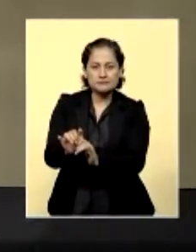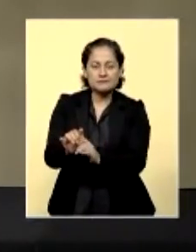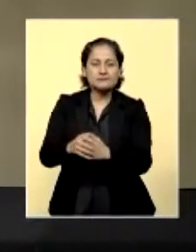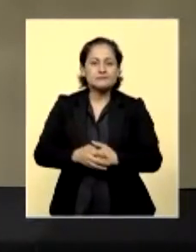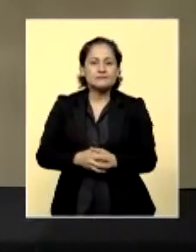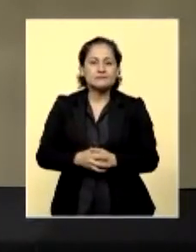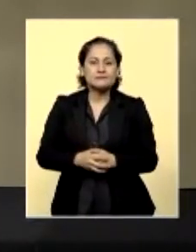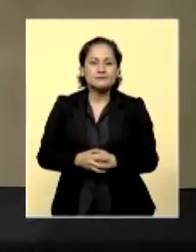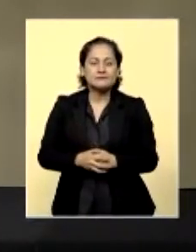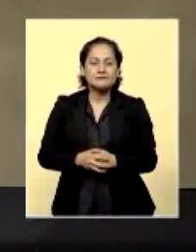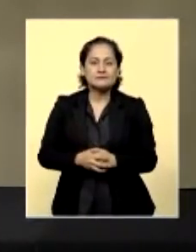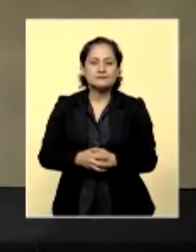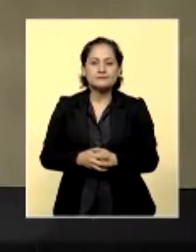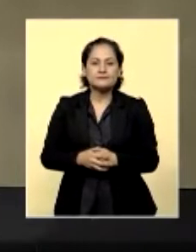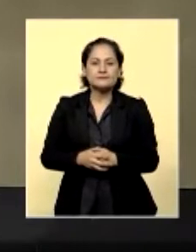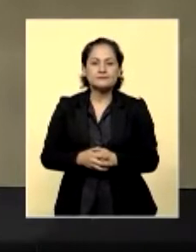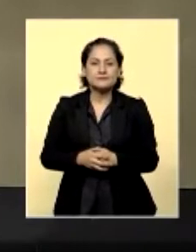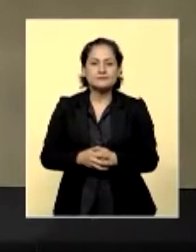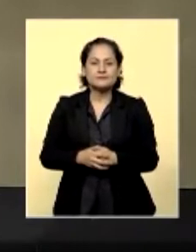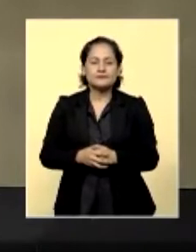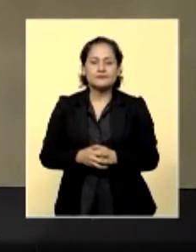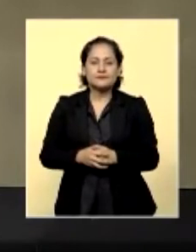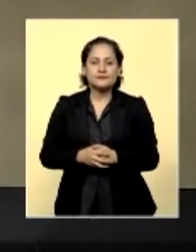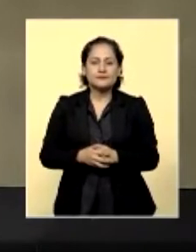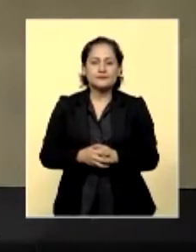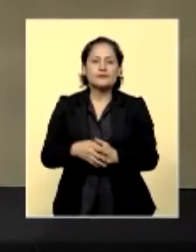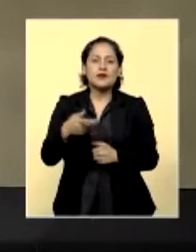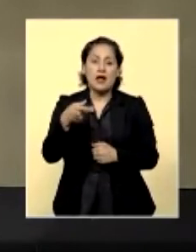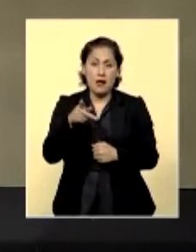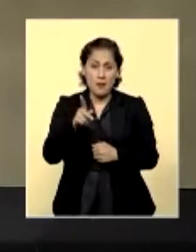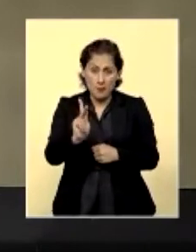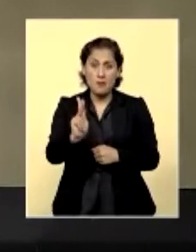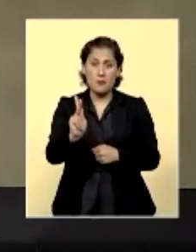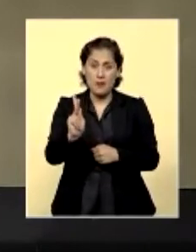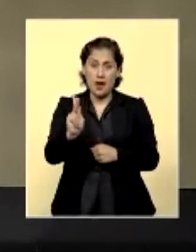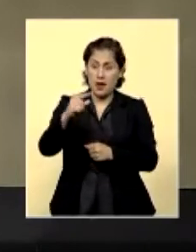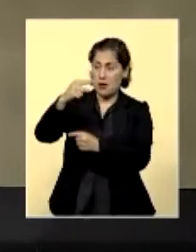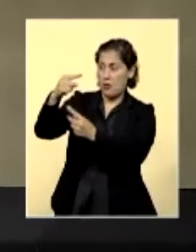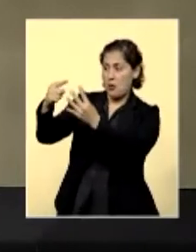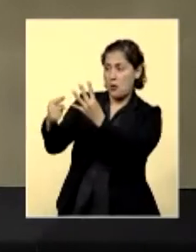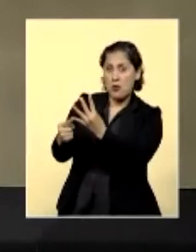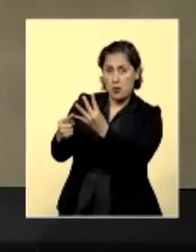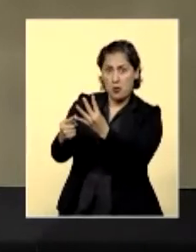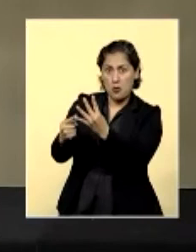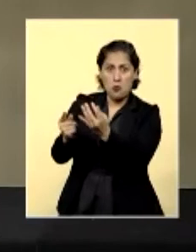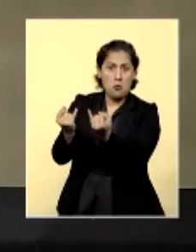Mas tal não quer dizer que não pero seja no quiere decir um oceano de ação, que no sea un océano de